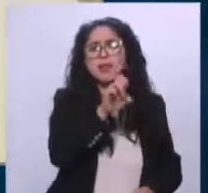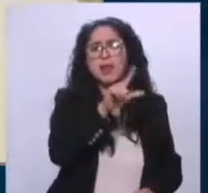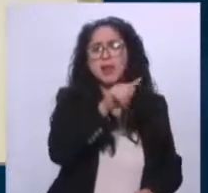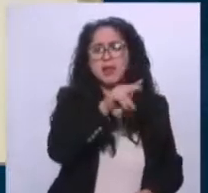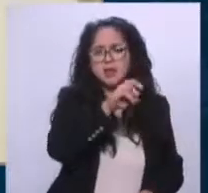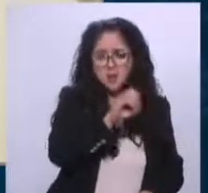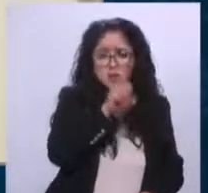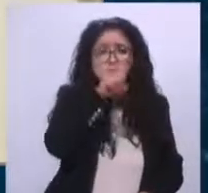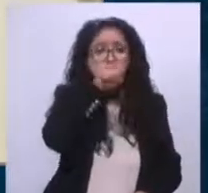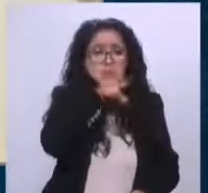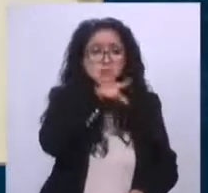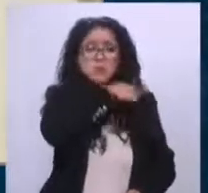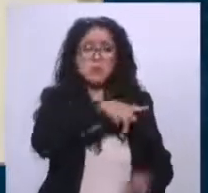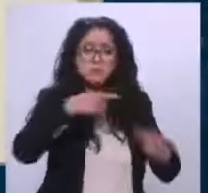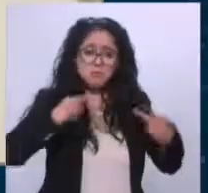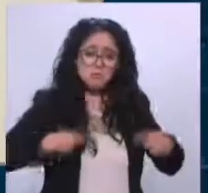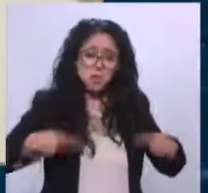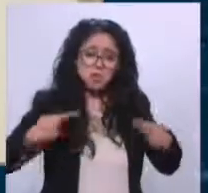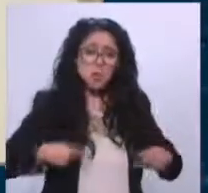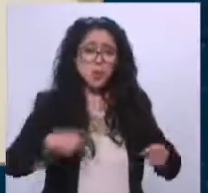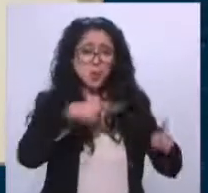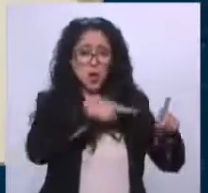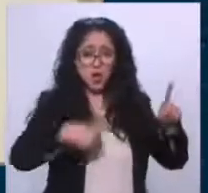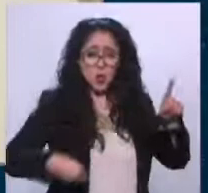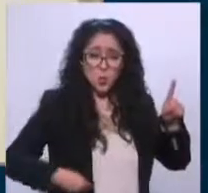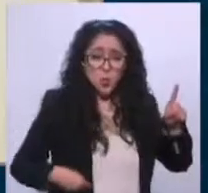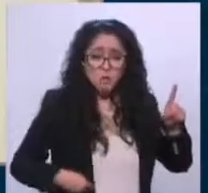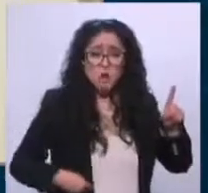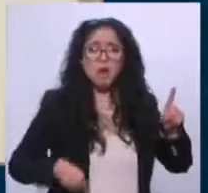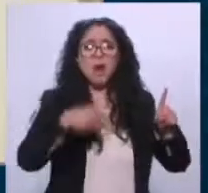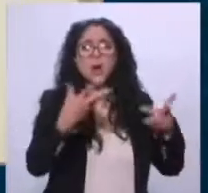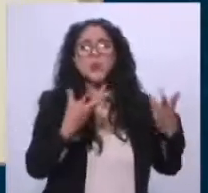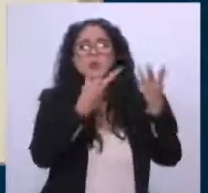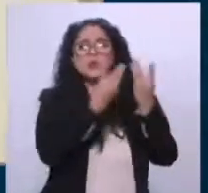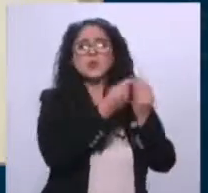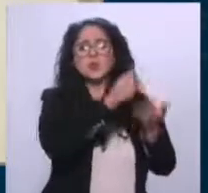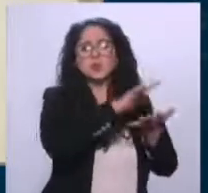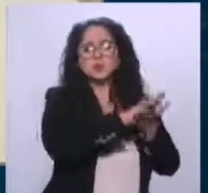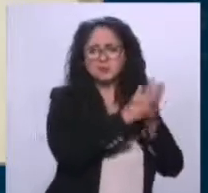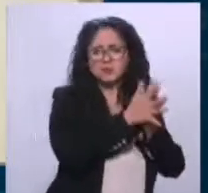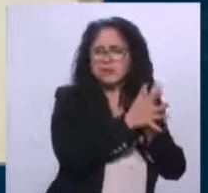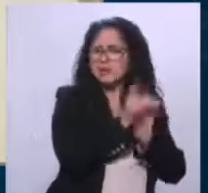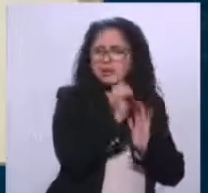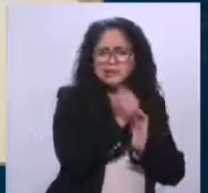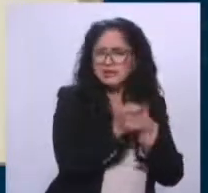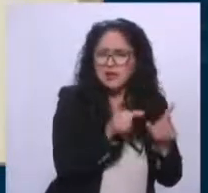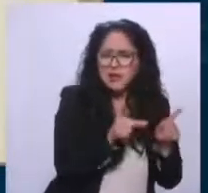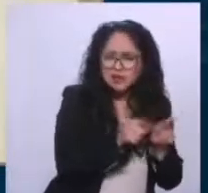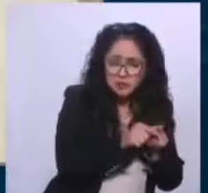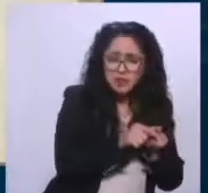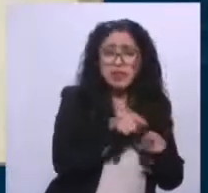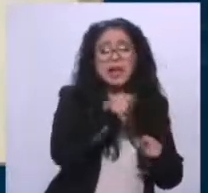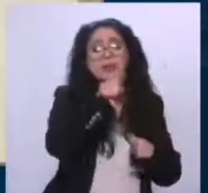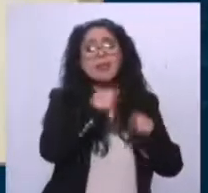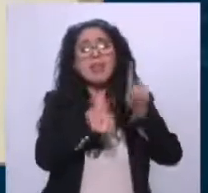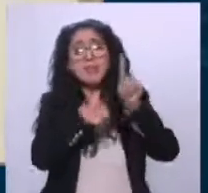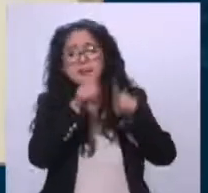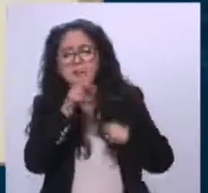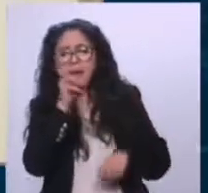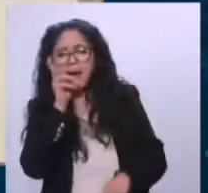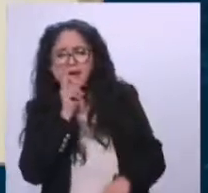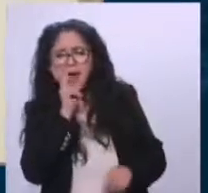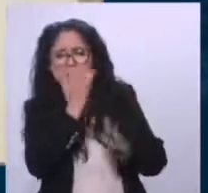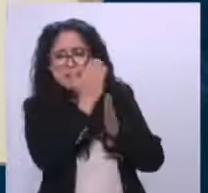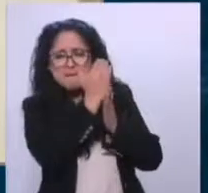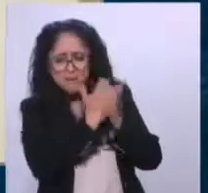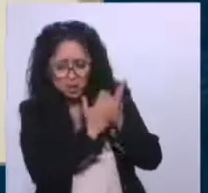que esa persona que está siendo imputada participó en la comisión. Es decir, el estándar probatorio es mínimo, nada más es indiciario. Y en una etapa